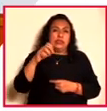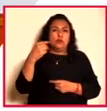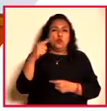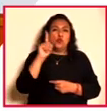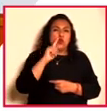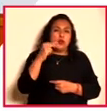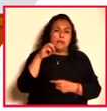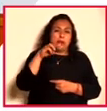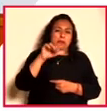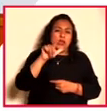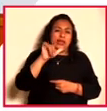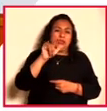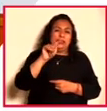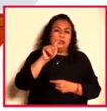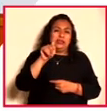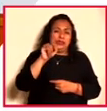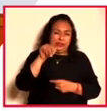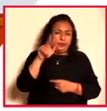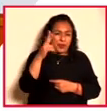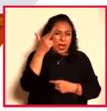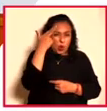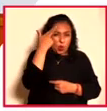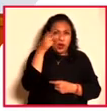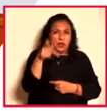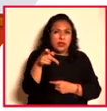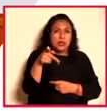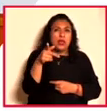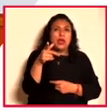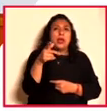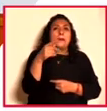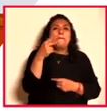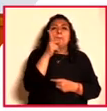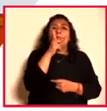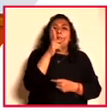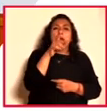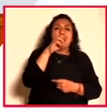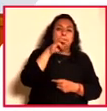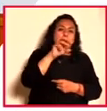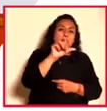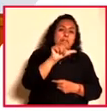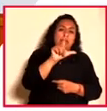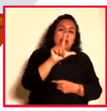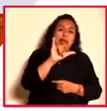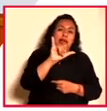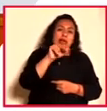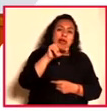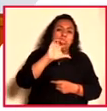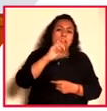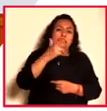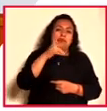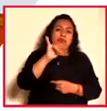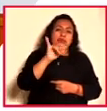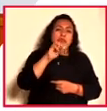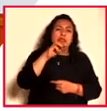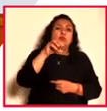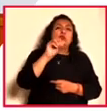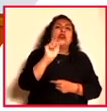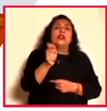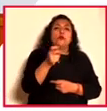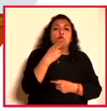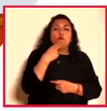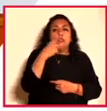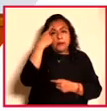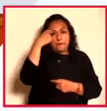Acuérdate cómo malinchismo es un término que se usa para aquel que prefiere lo extranjero a